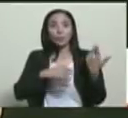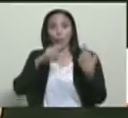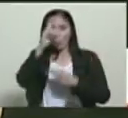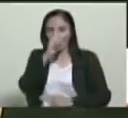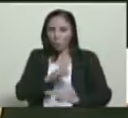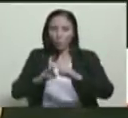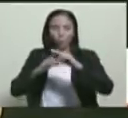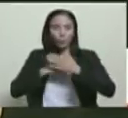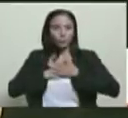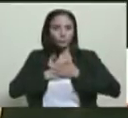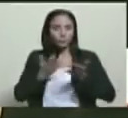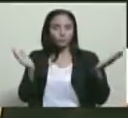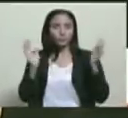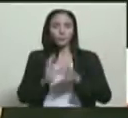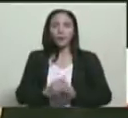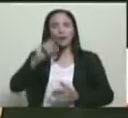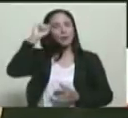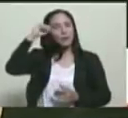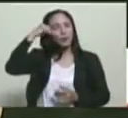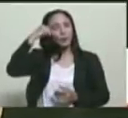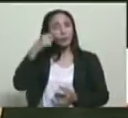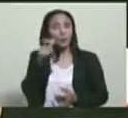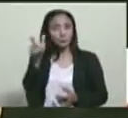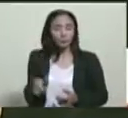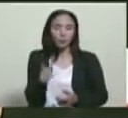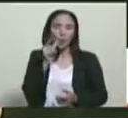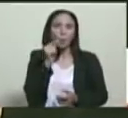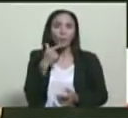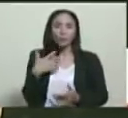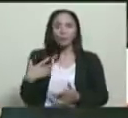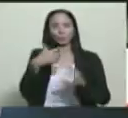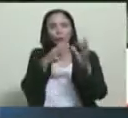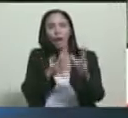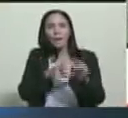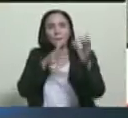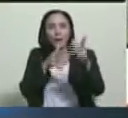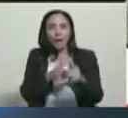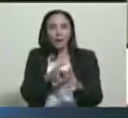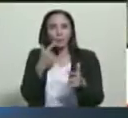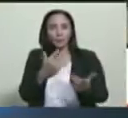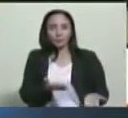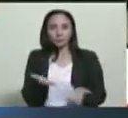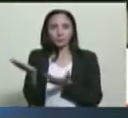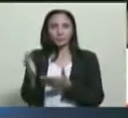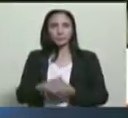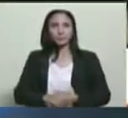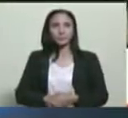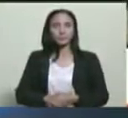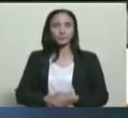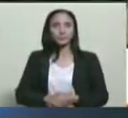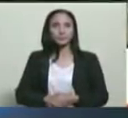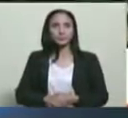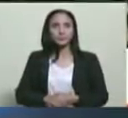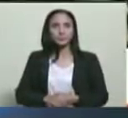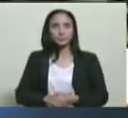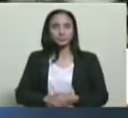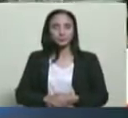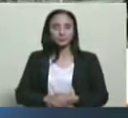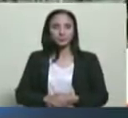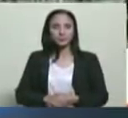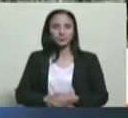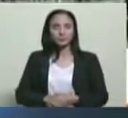los homenajes, el recuerdo y el reconocimiento a Juan Vicente Torrealba. Misión cumplida, maestro Juan Vicente